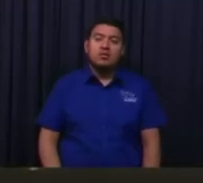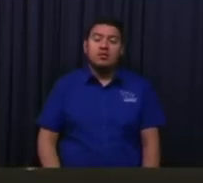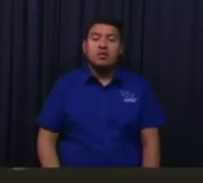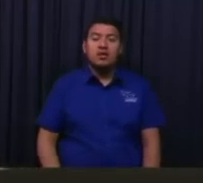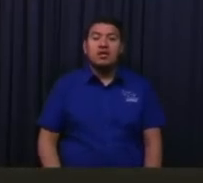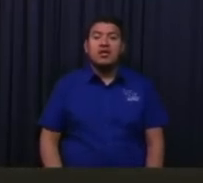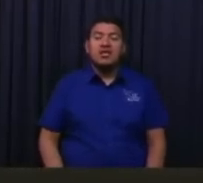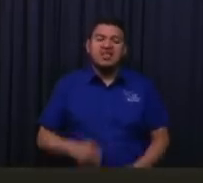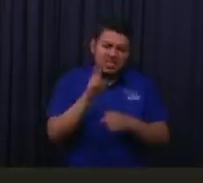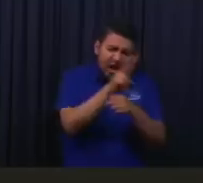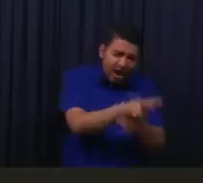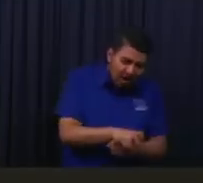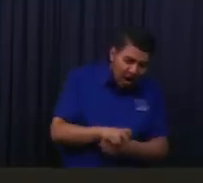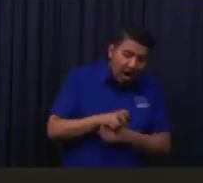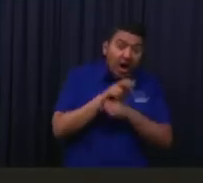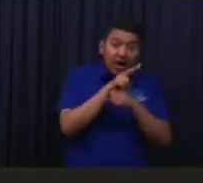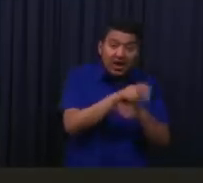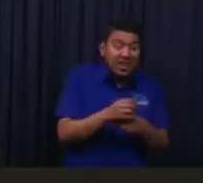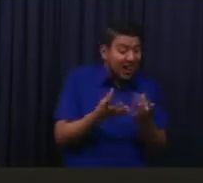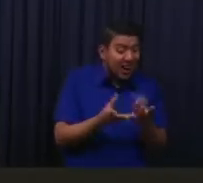cultivó, trabajó,